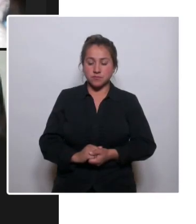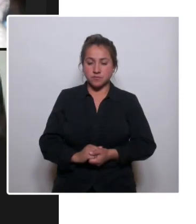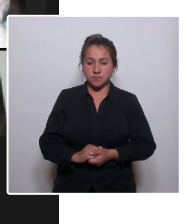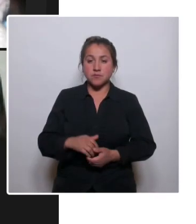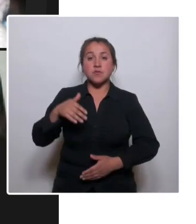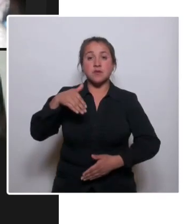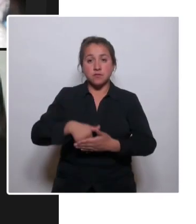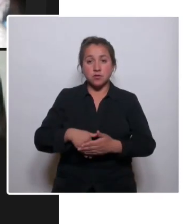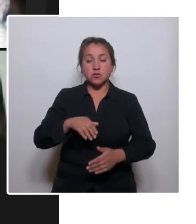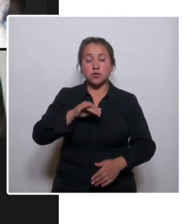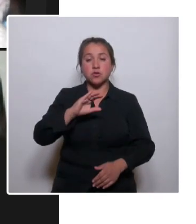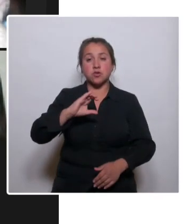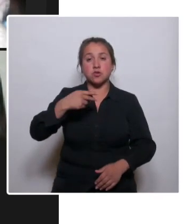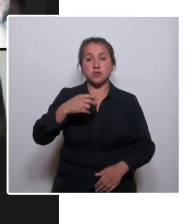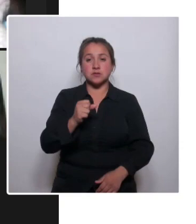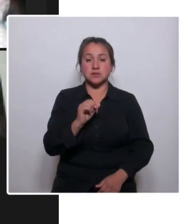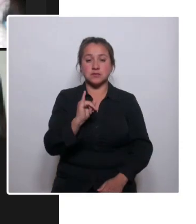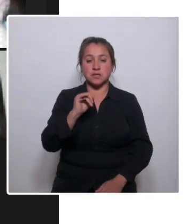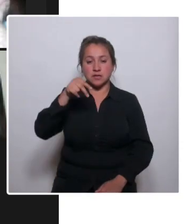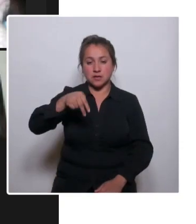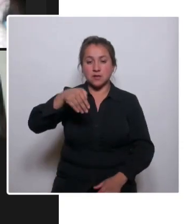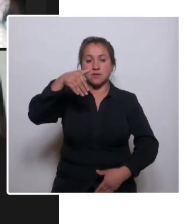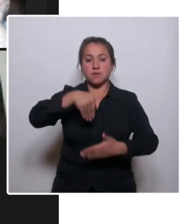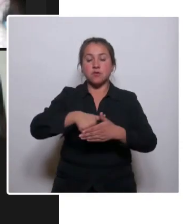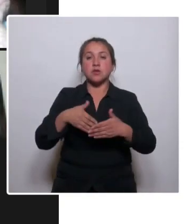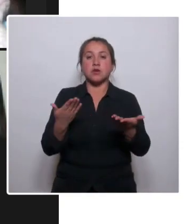¿Cómo vota, señor Fuad Chaín?